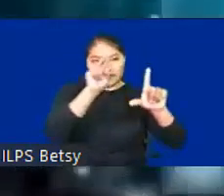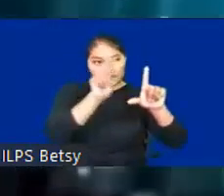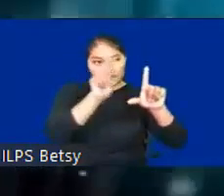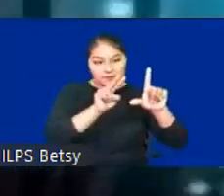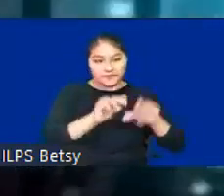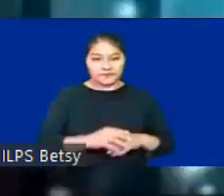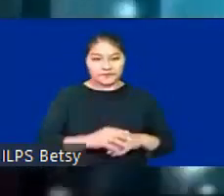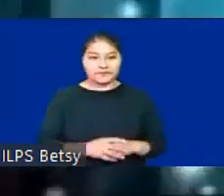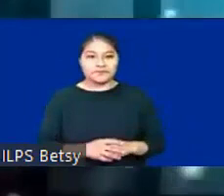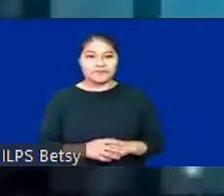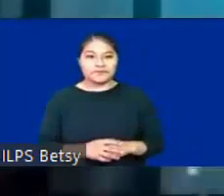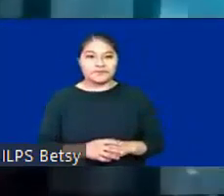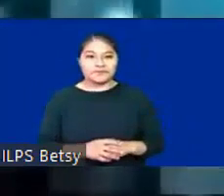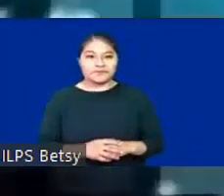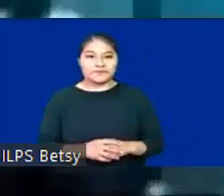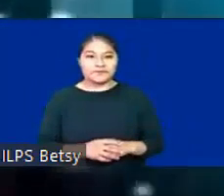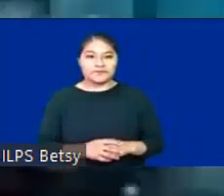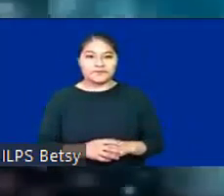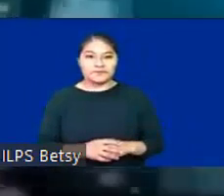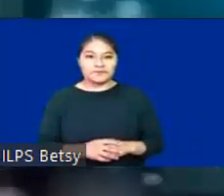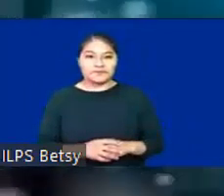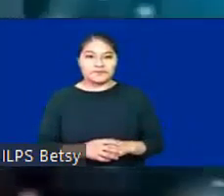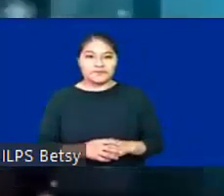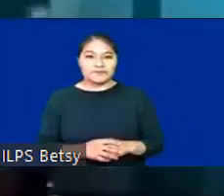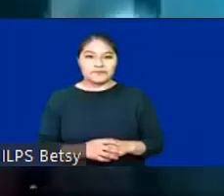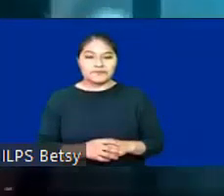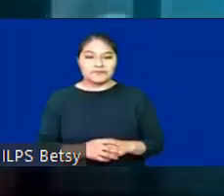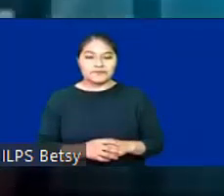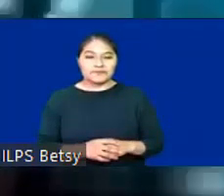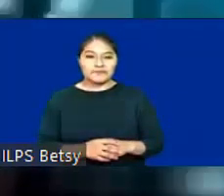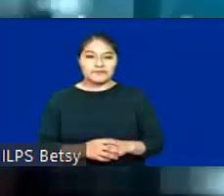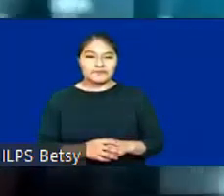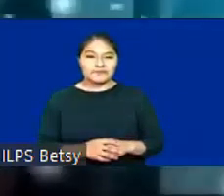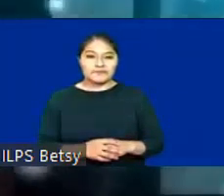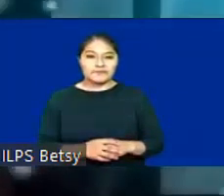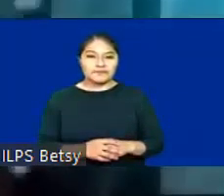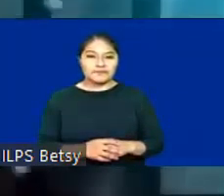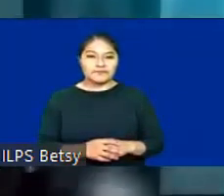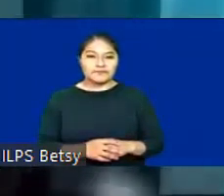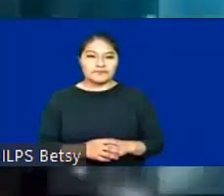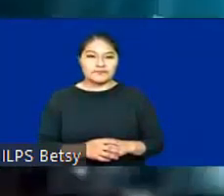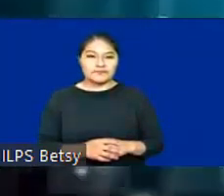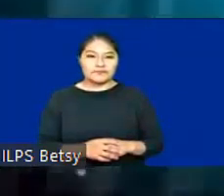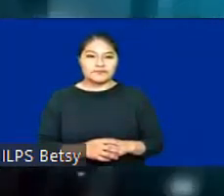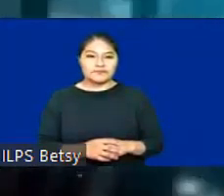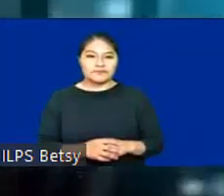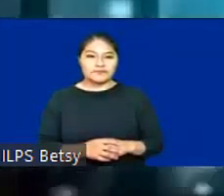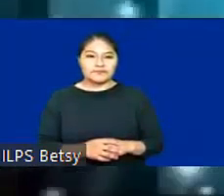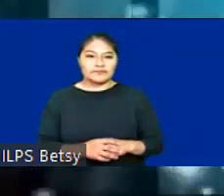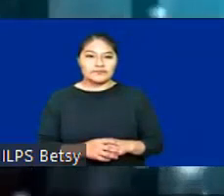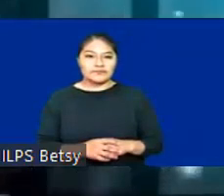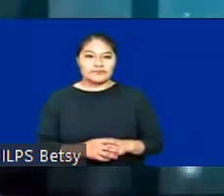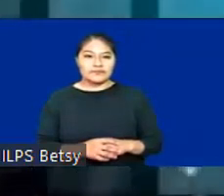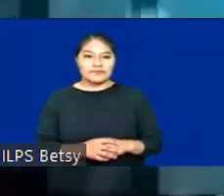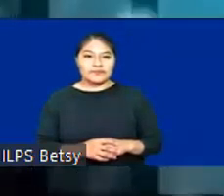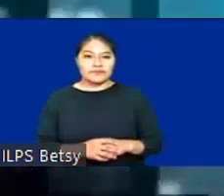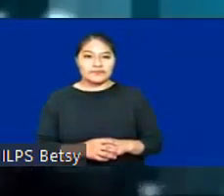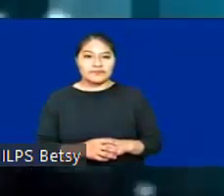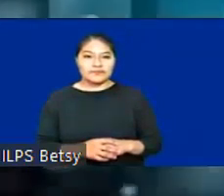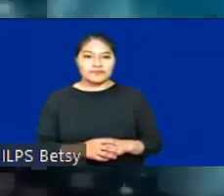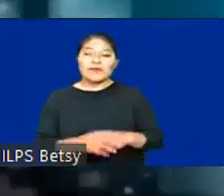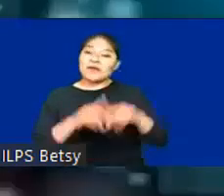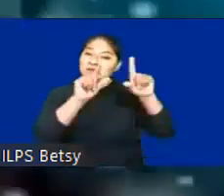Otro tema que también quería un poco explicar es la emisión de la tarjeta de identificación vehicular electrónica, ¿no?, que es un documento que